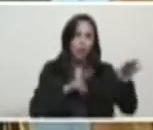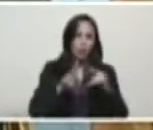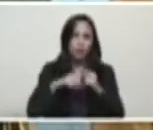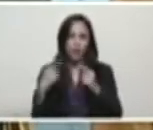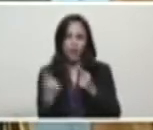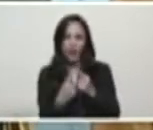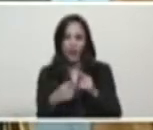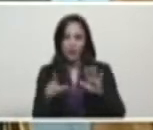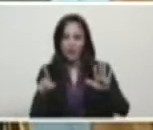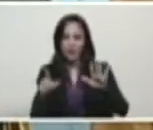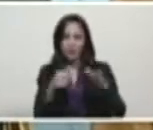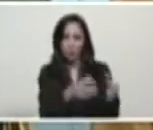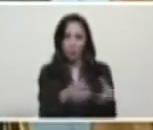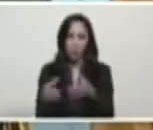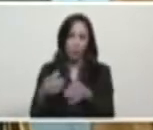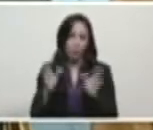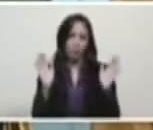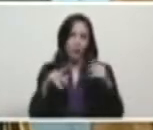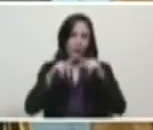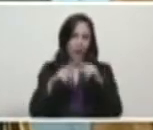así.